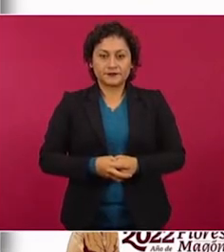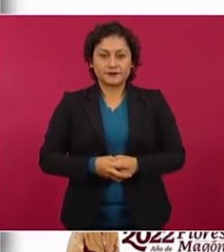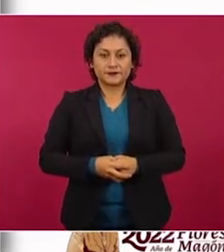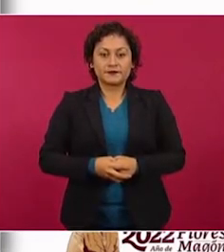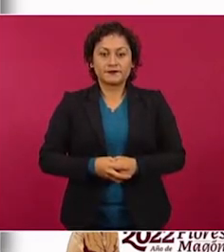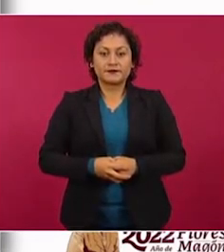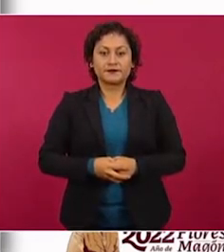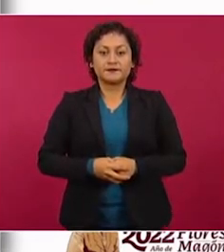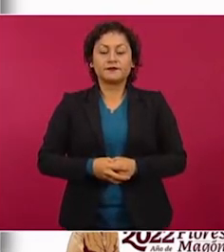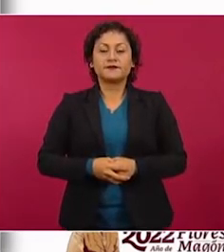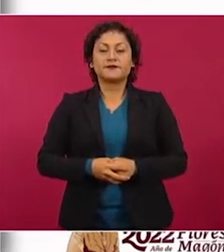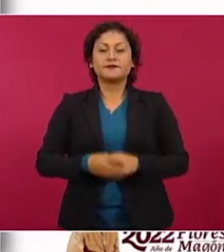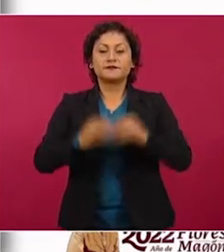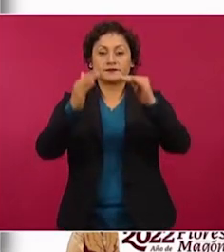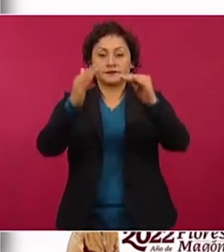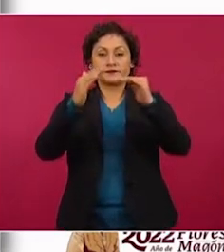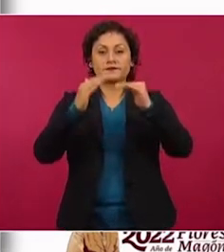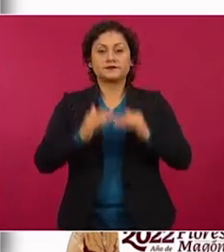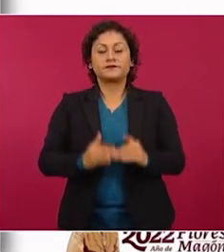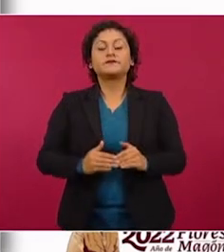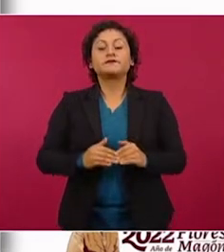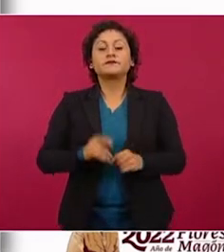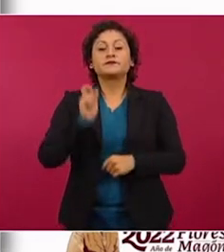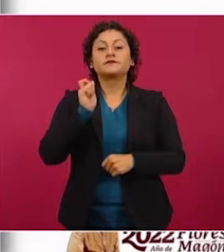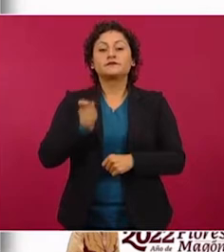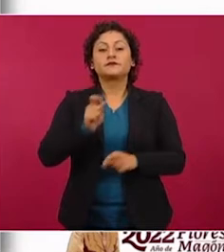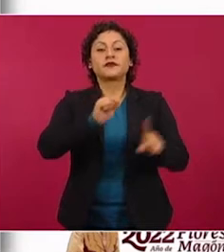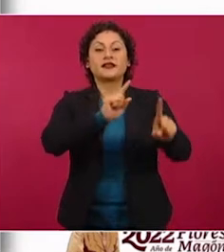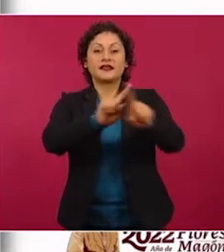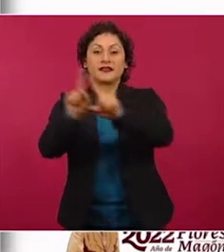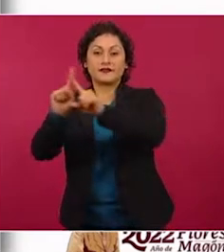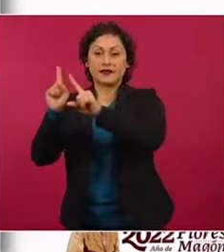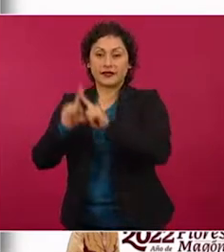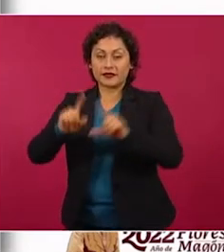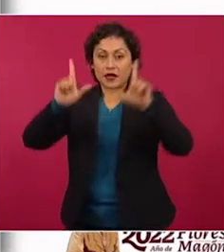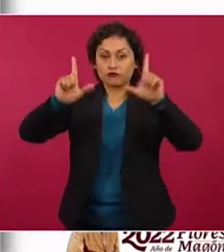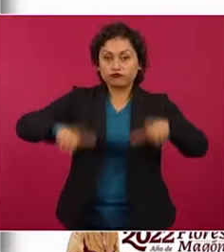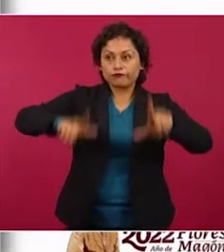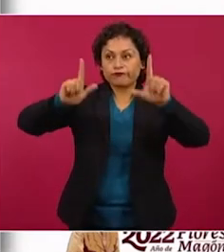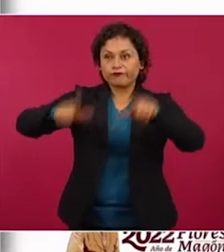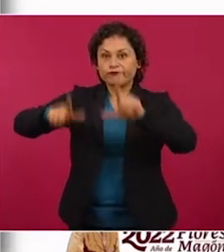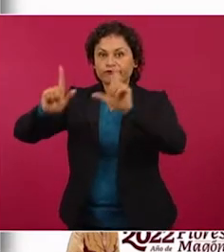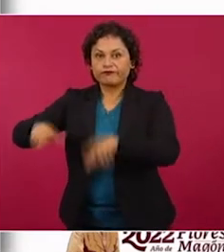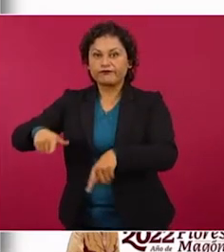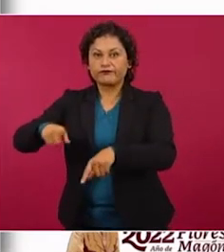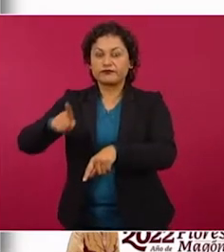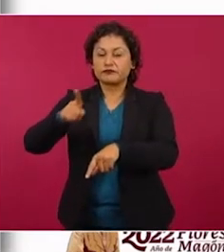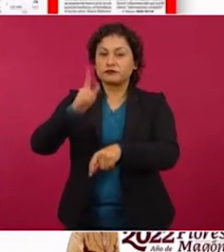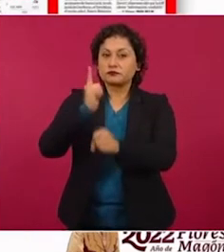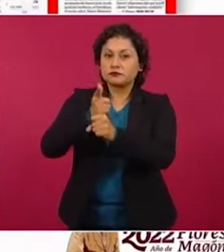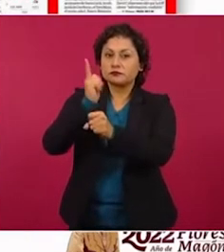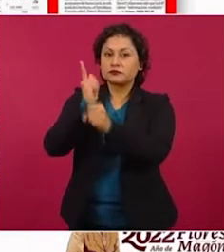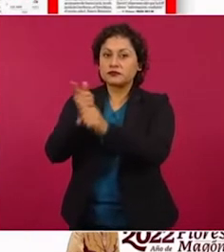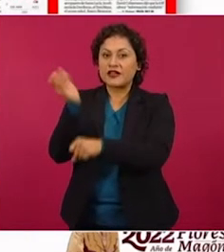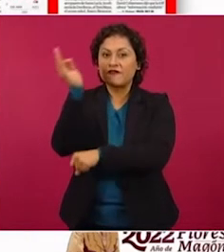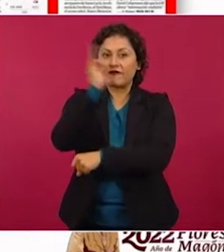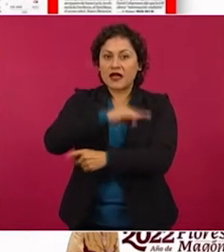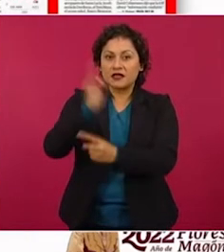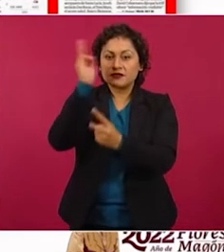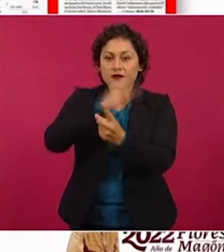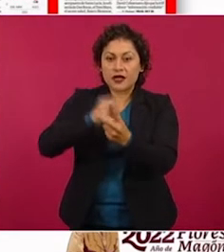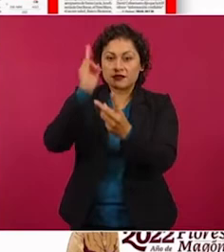Medios y portales de noticias consignan falsedades sobre las observaciones a la cuenta pública de